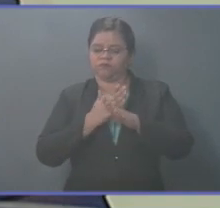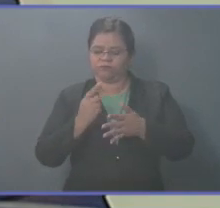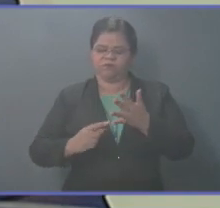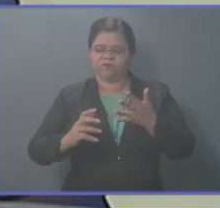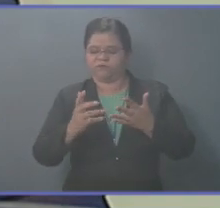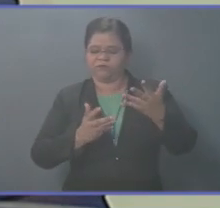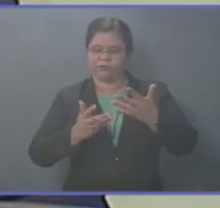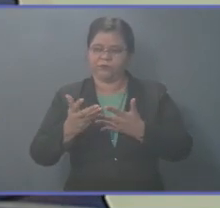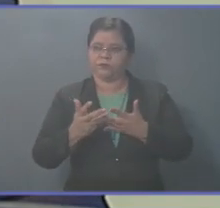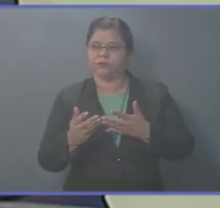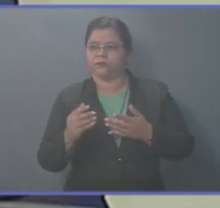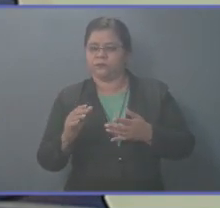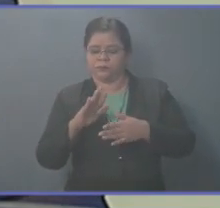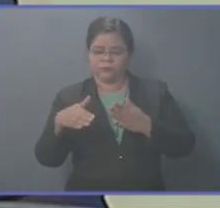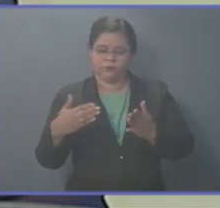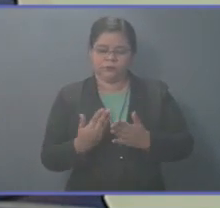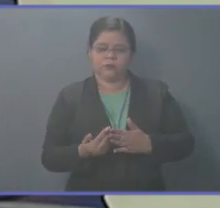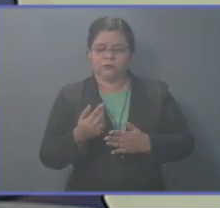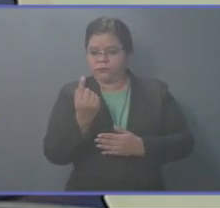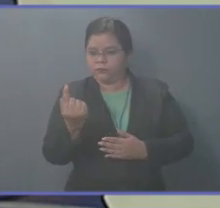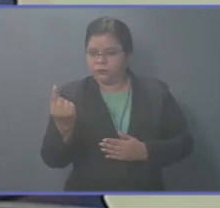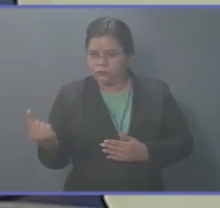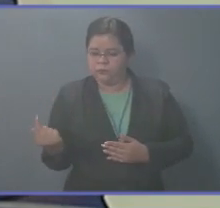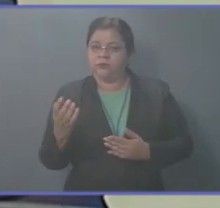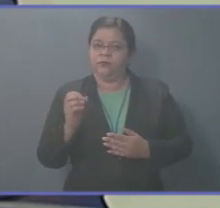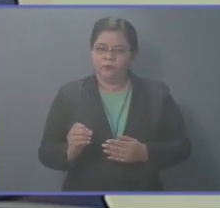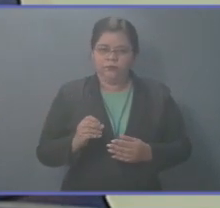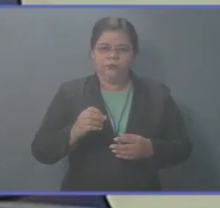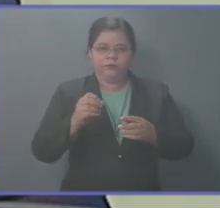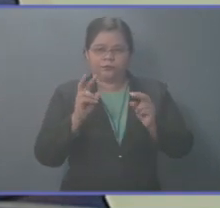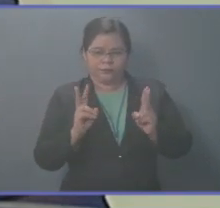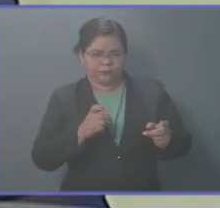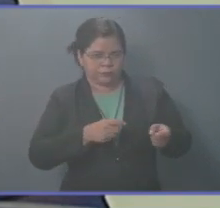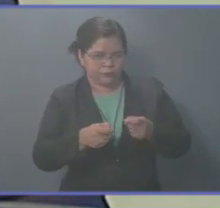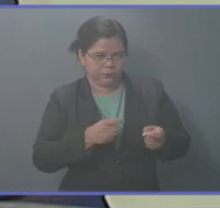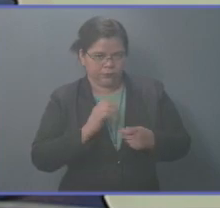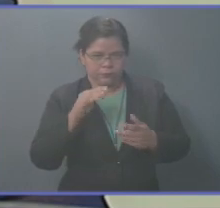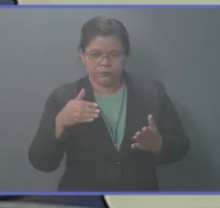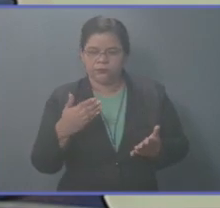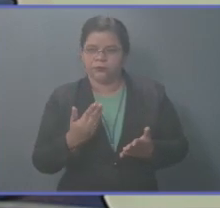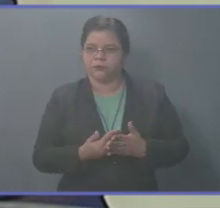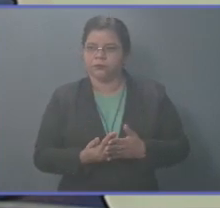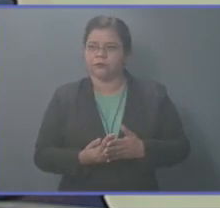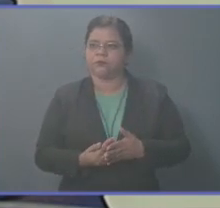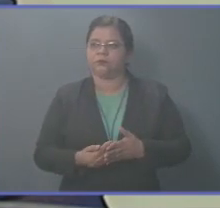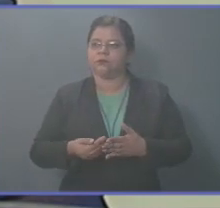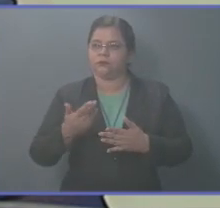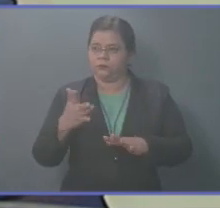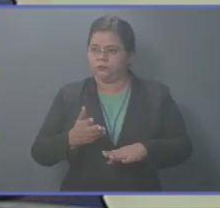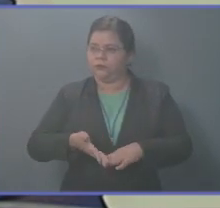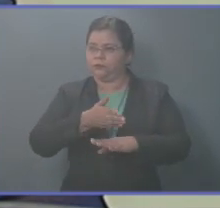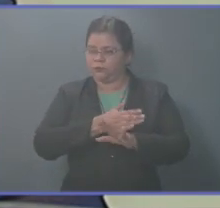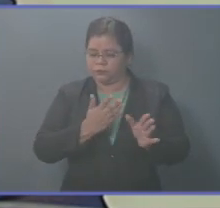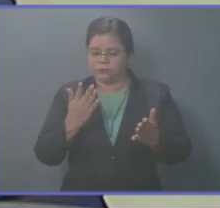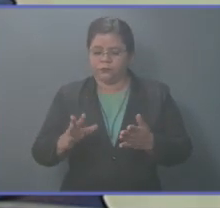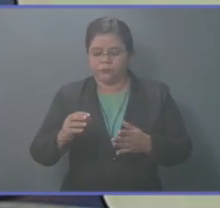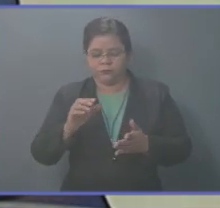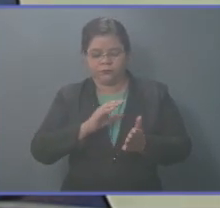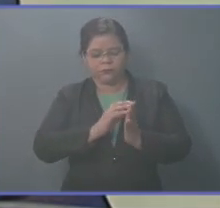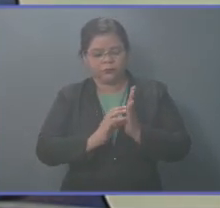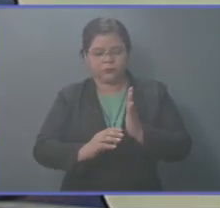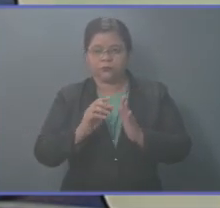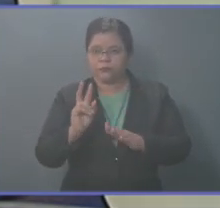incompatibilidad percibida por los actores entre el objeto y parámetro de control. Las alegaciones reseñadas en el